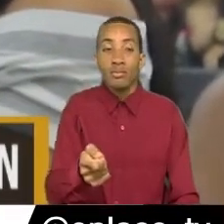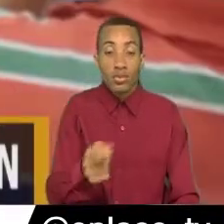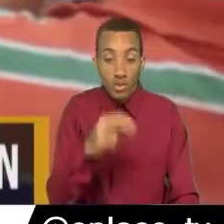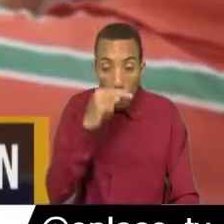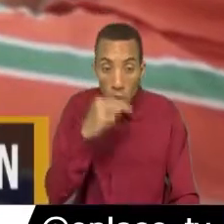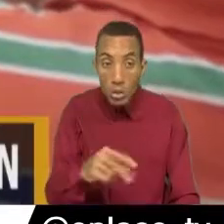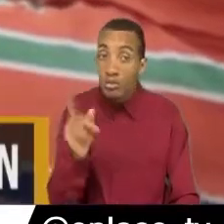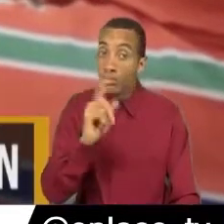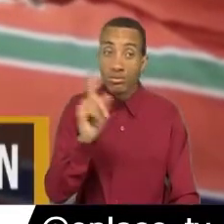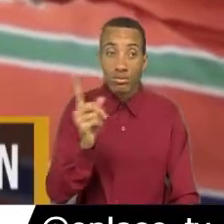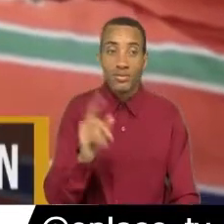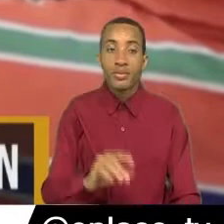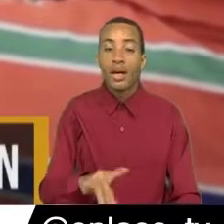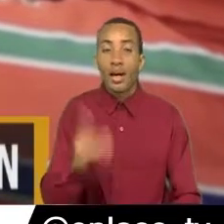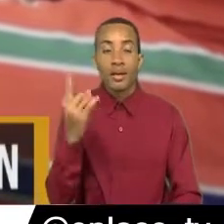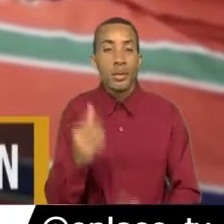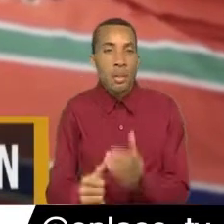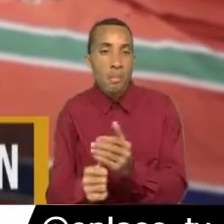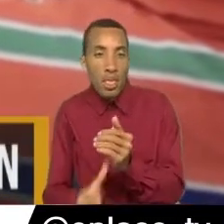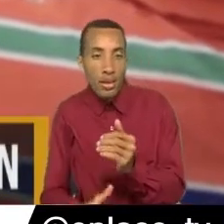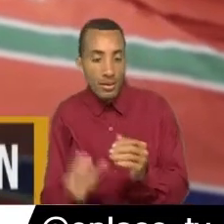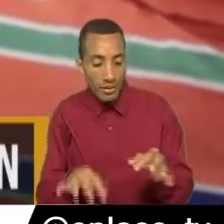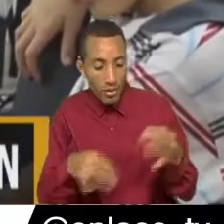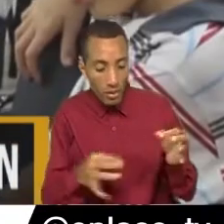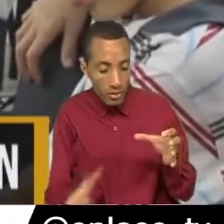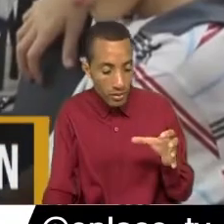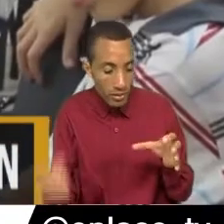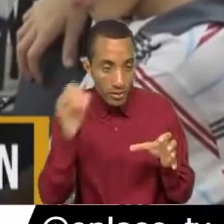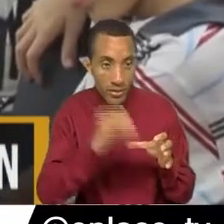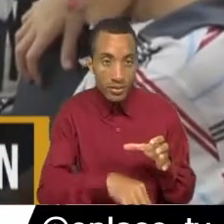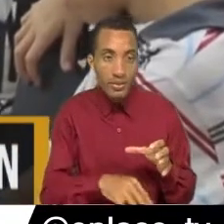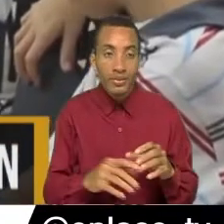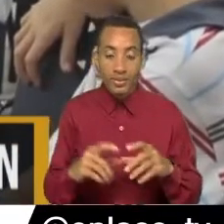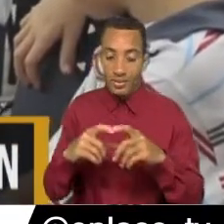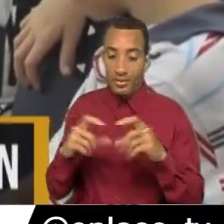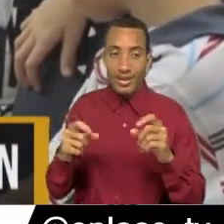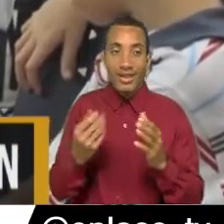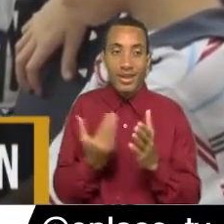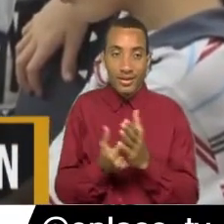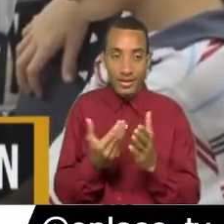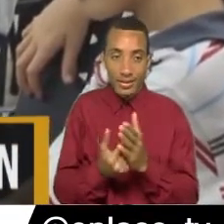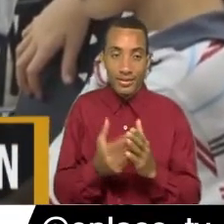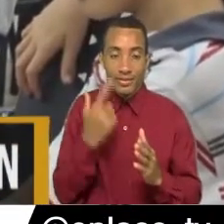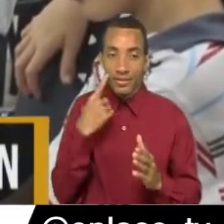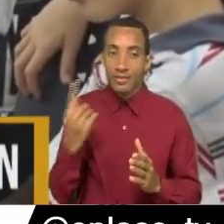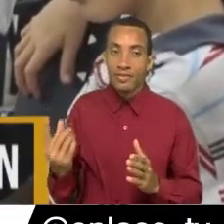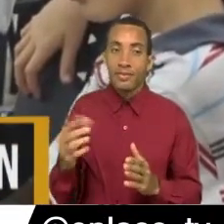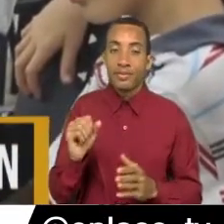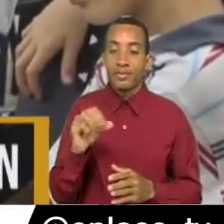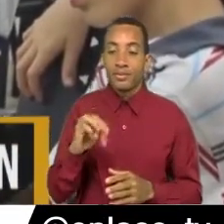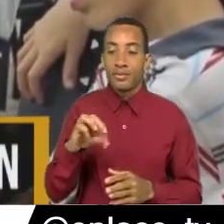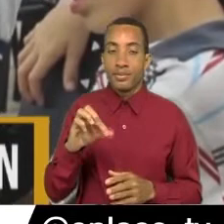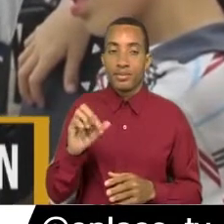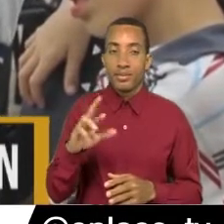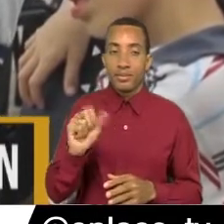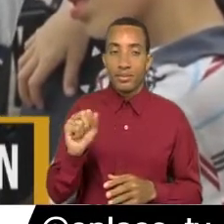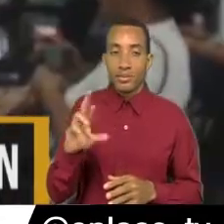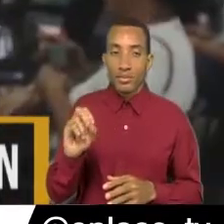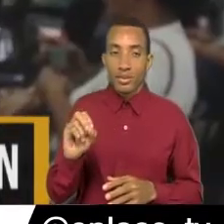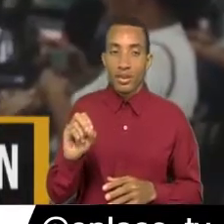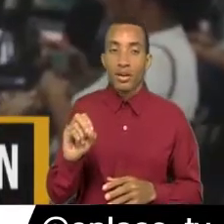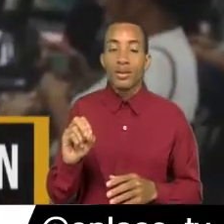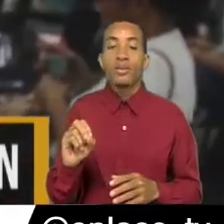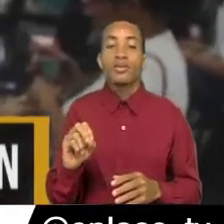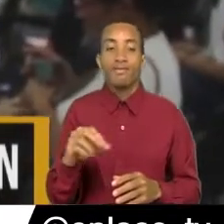para recoger la materia fecal y portar el carnet de movilidad. Gracias, Amparo. Ella es el área de zoonosis de la Secretaría Local de Salud. Ya lo ha dicho,